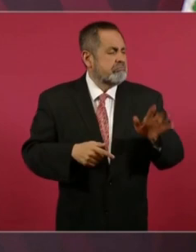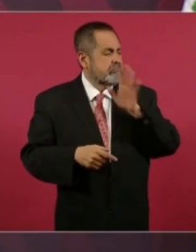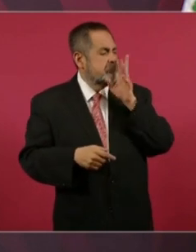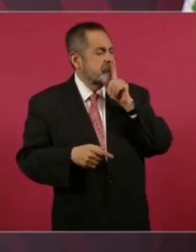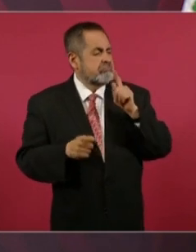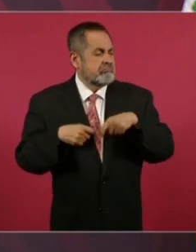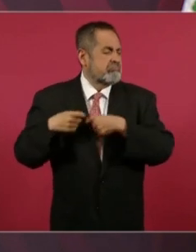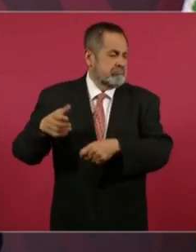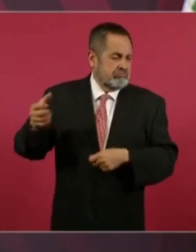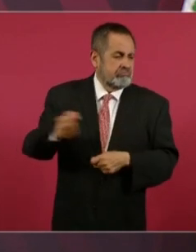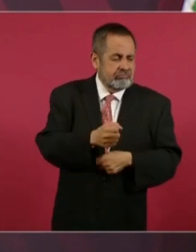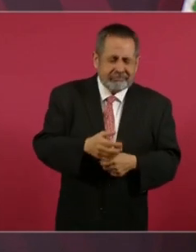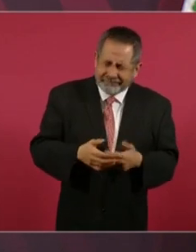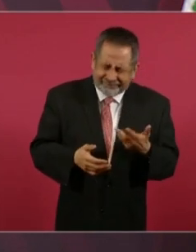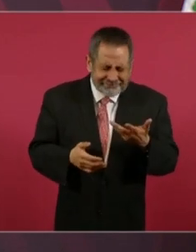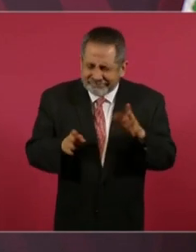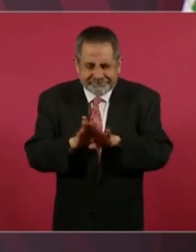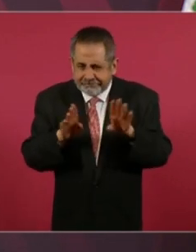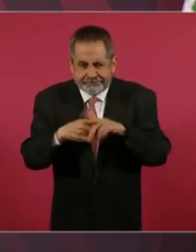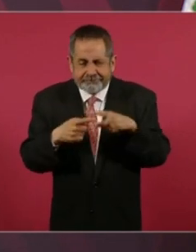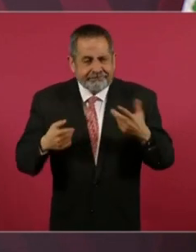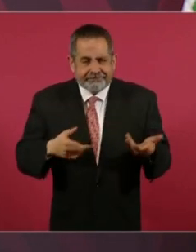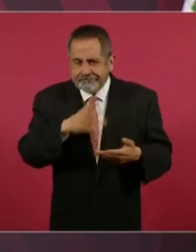el Poder Judicial.